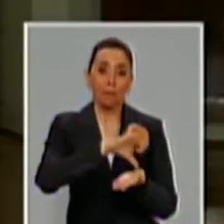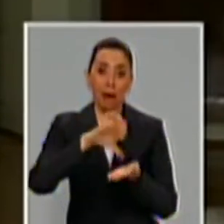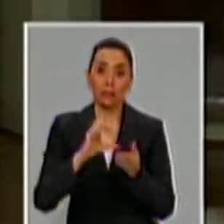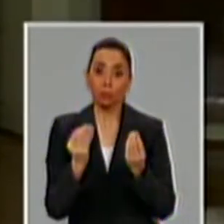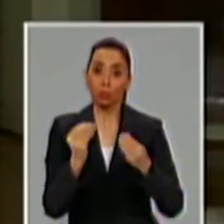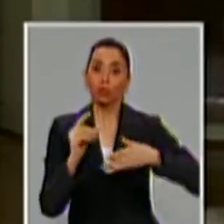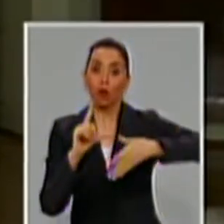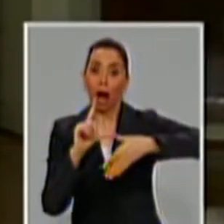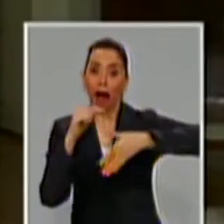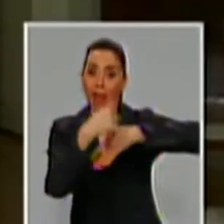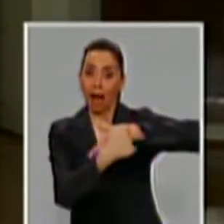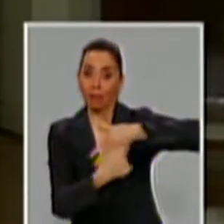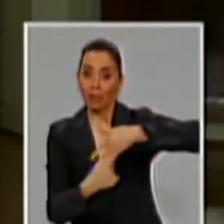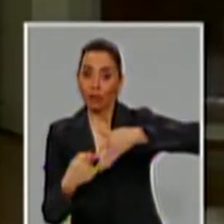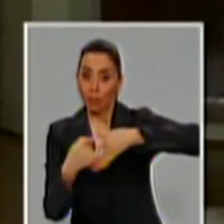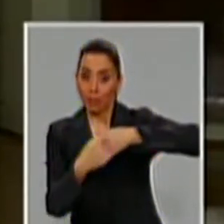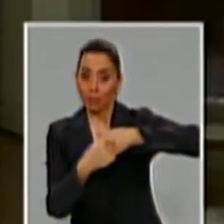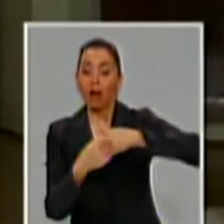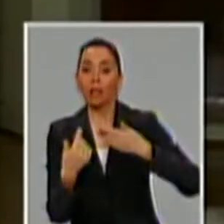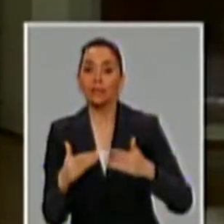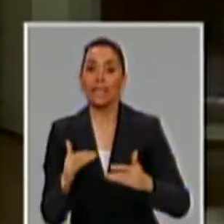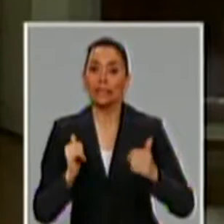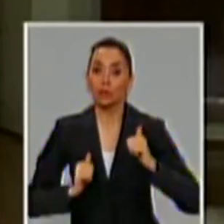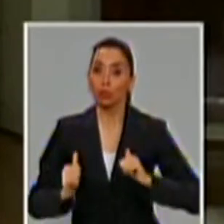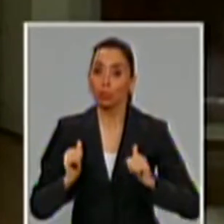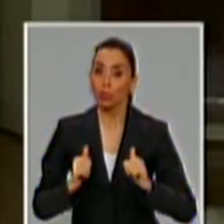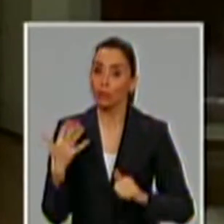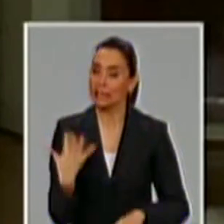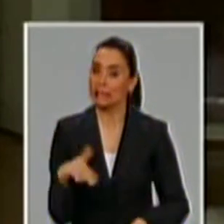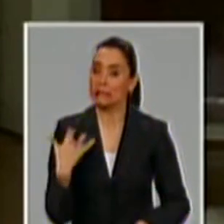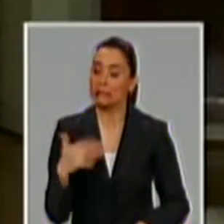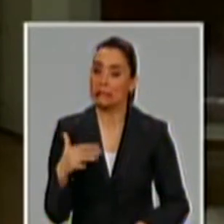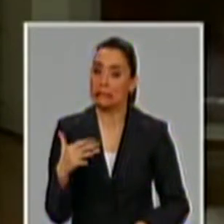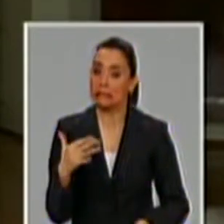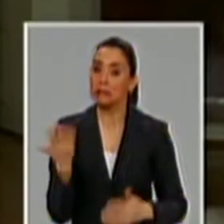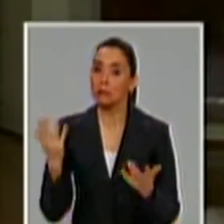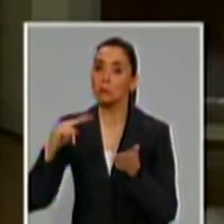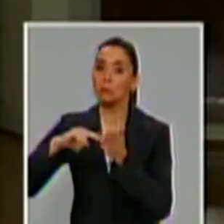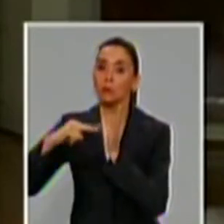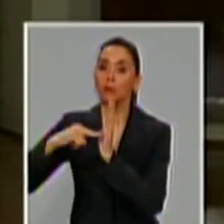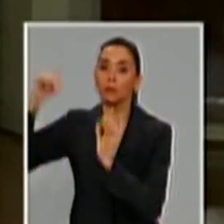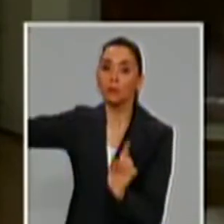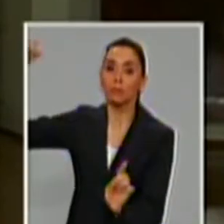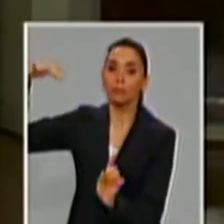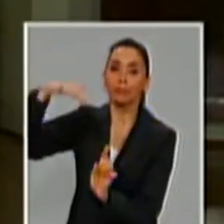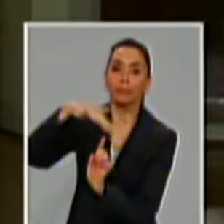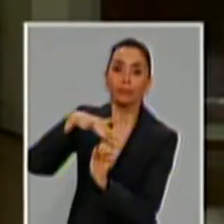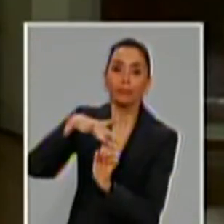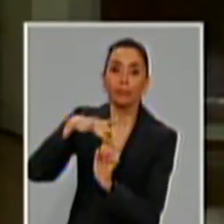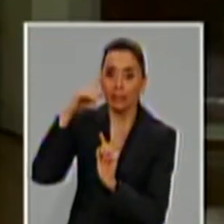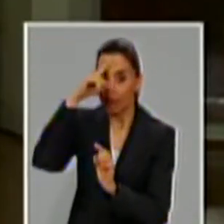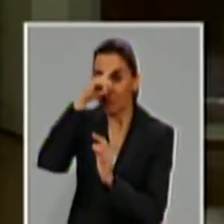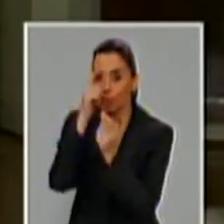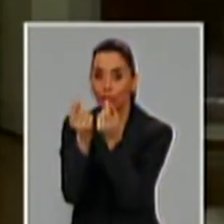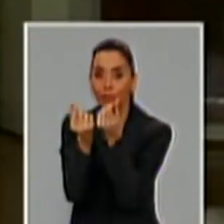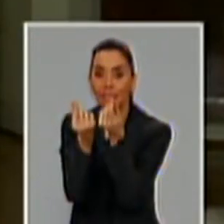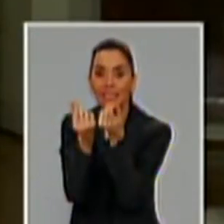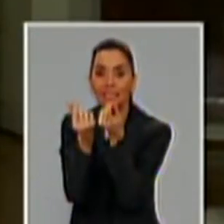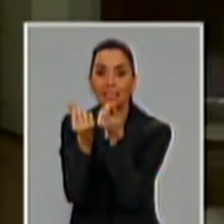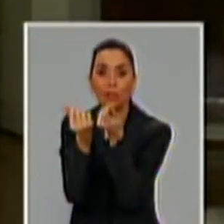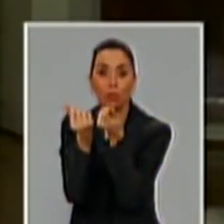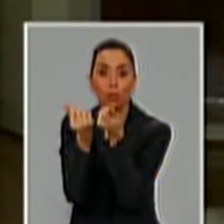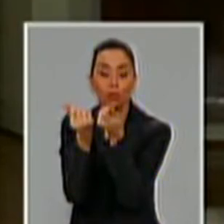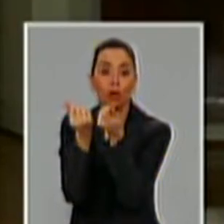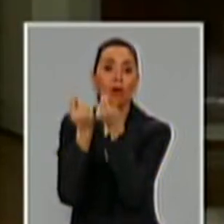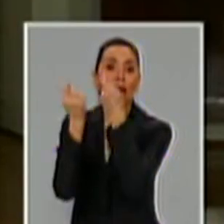Latina están sufriendo ya, y con gran severidad, las consecuencias de esta difícil situación